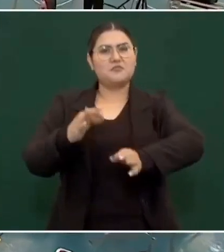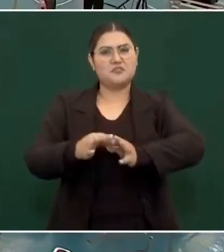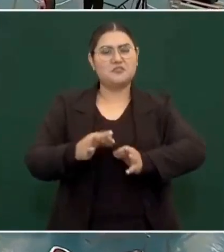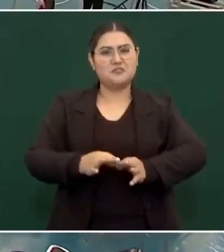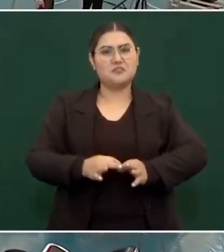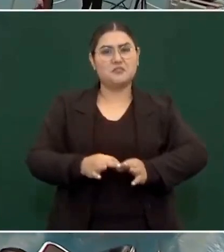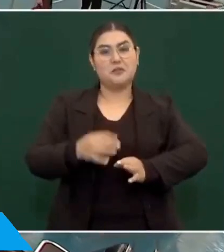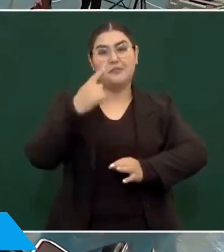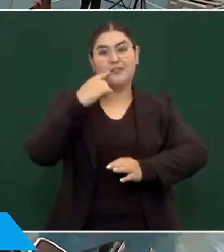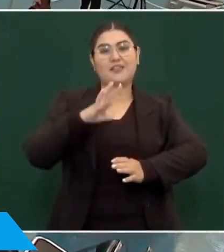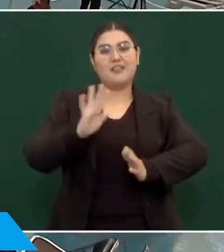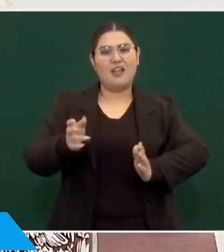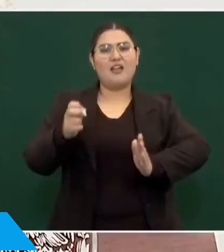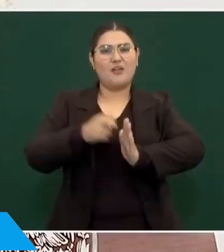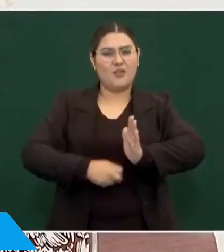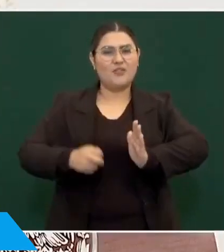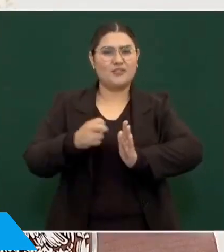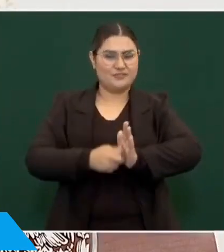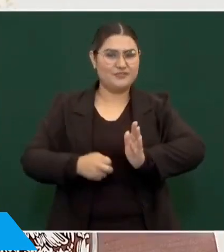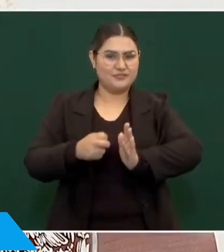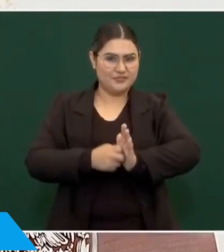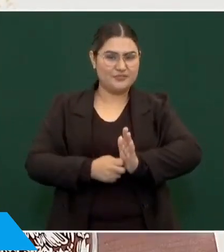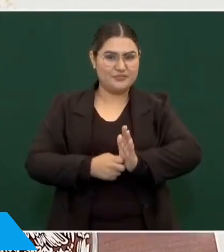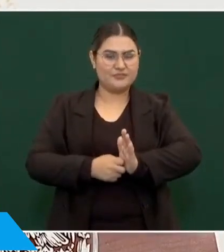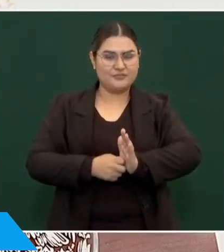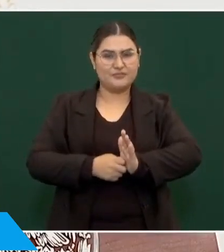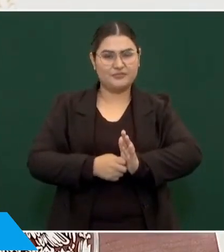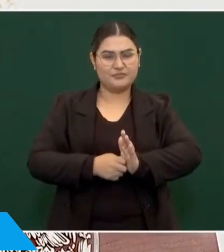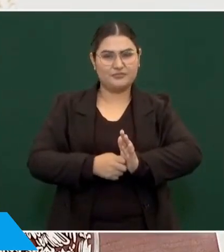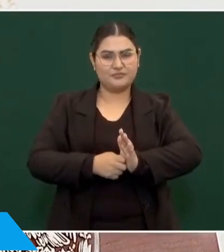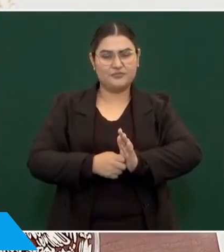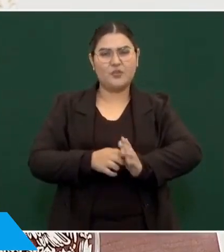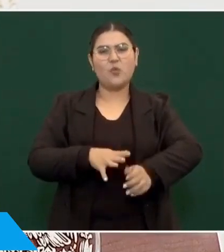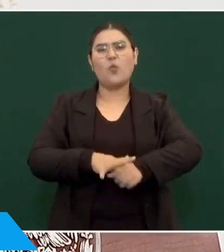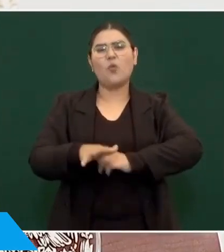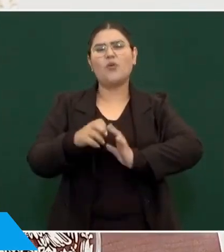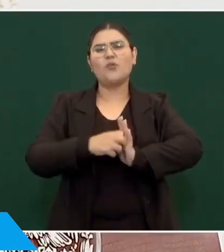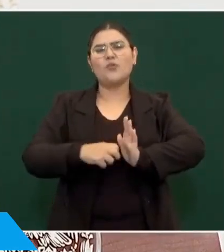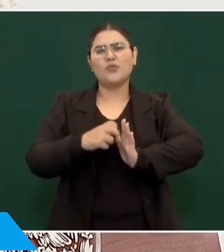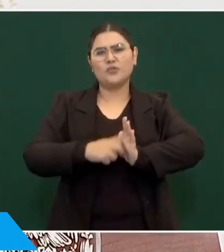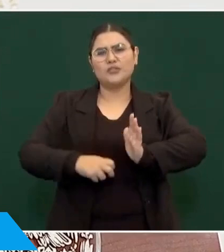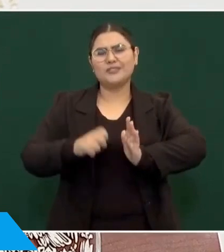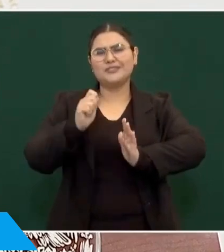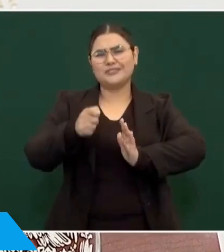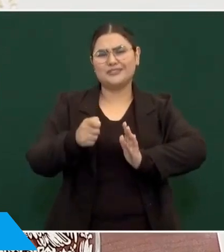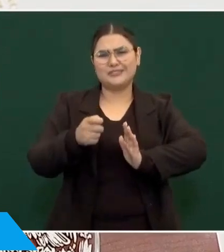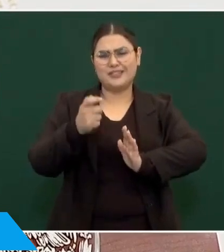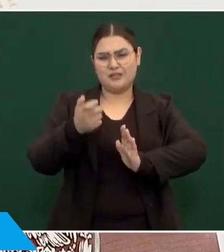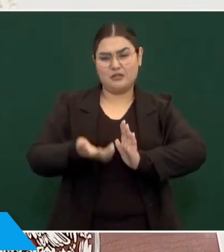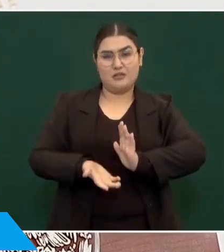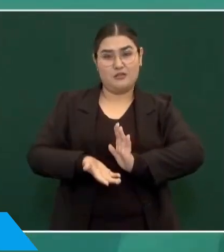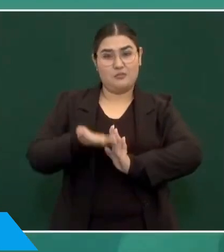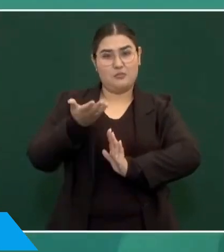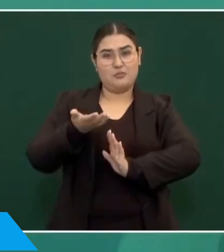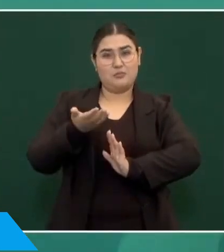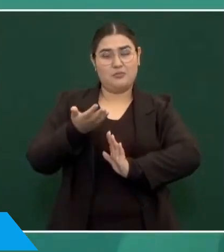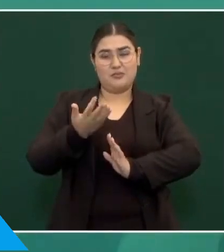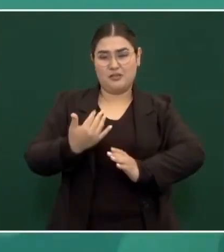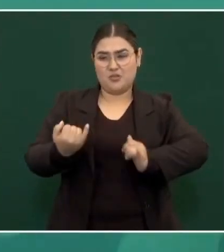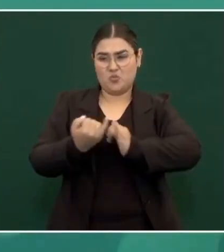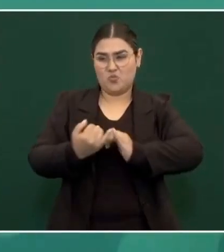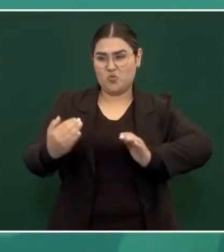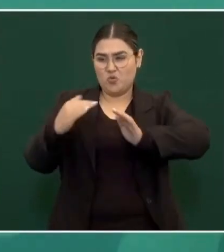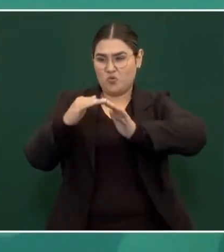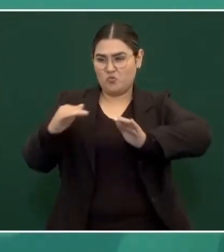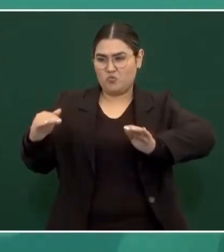se corrigió el incremento es equivalente a la inflación